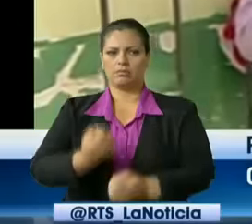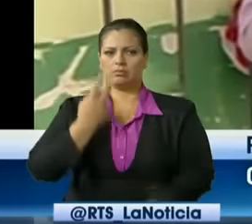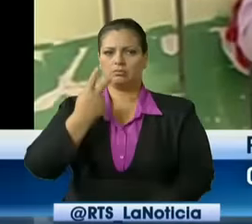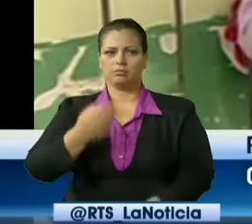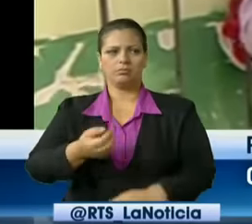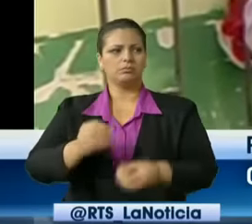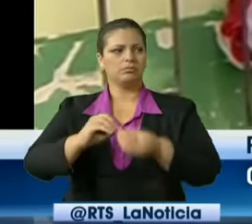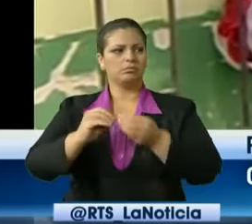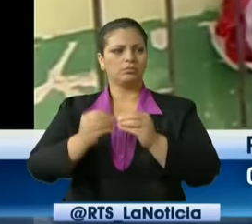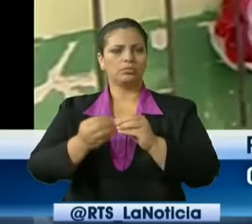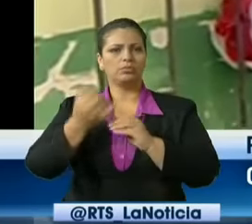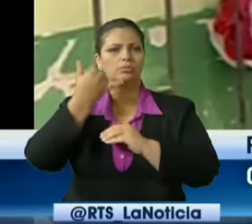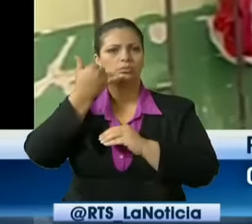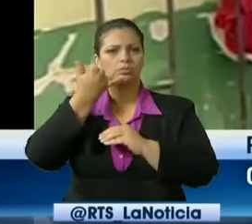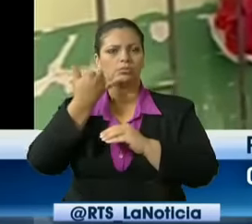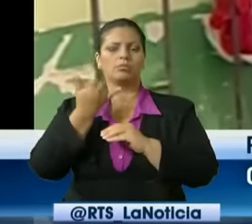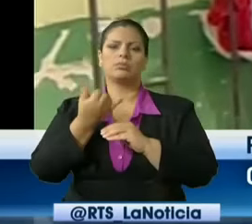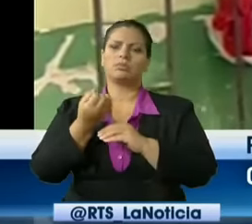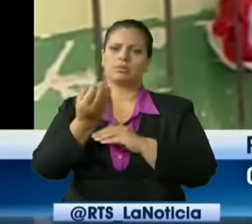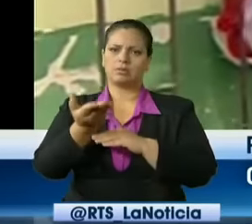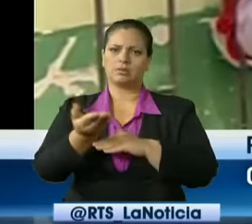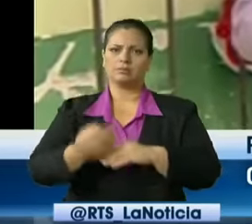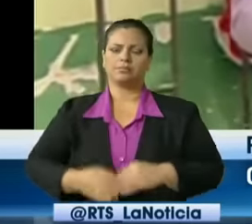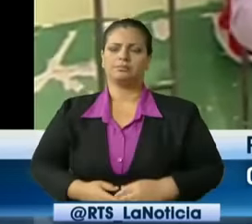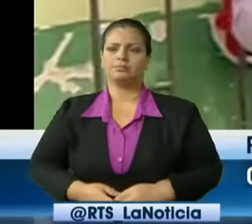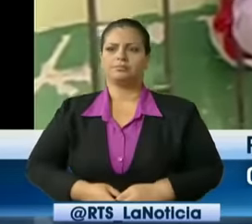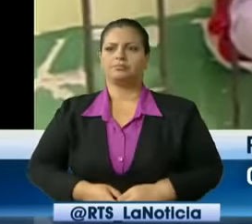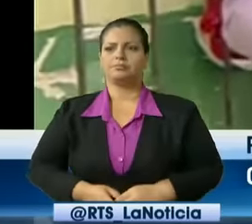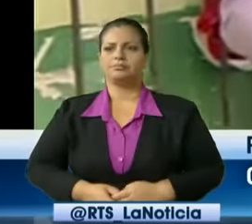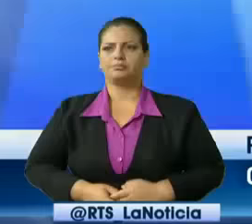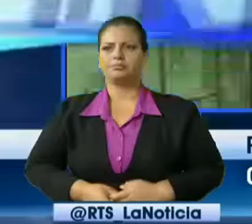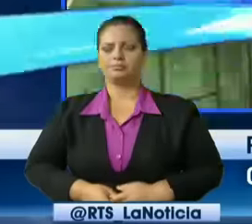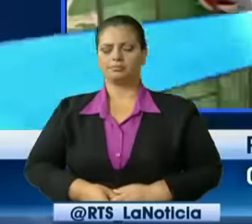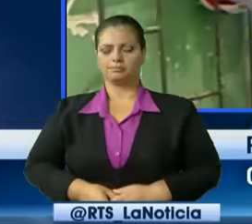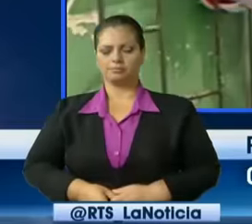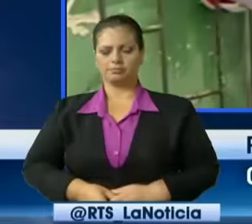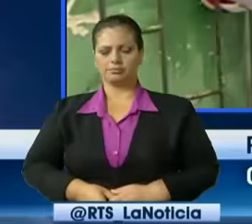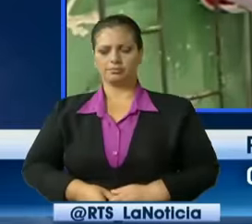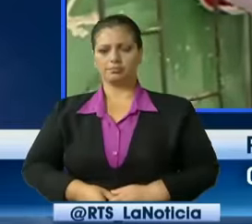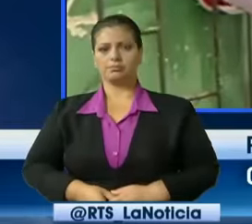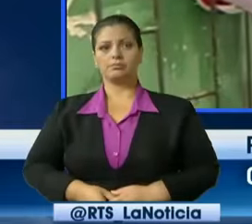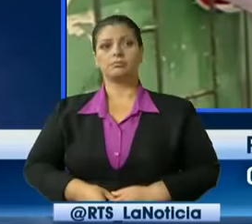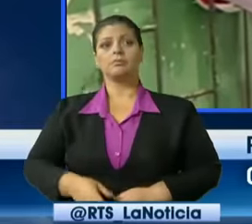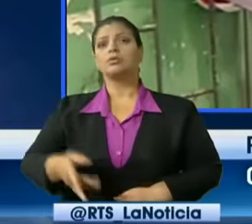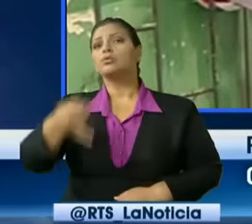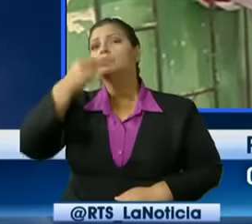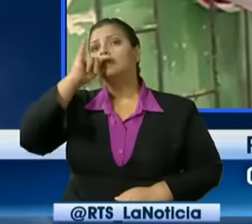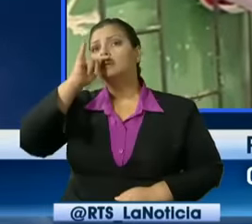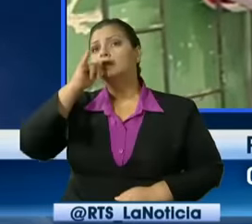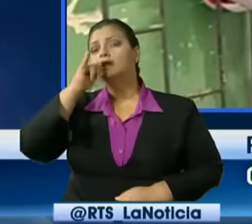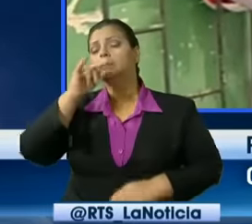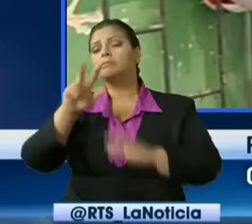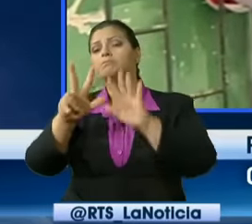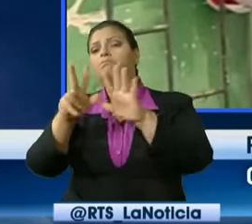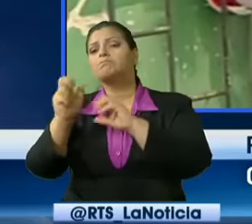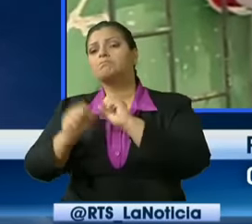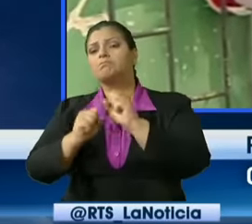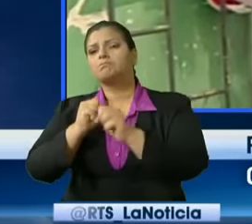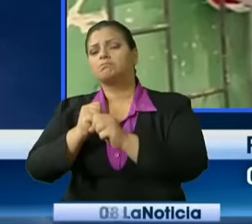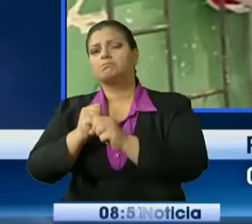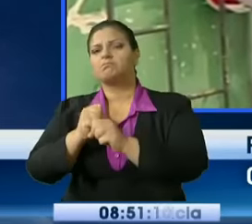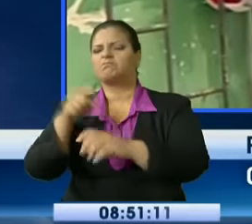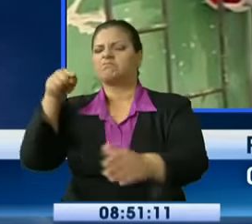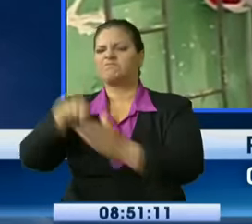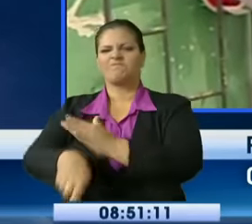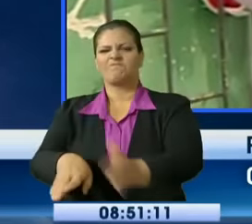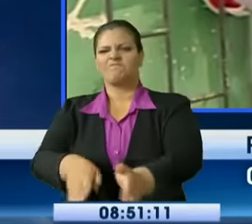está devastada. Repito, Hugo, Roselena, no solamente murió un niño de 8 años, el niño fue asesinado